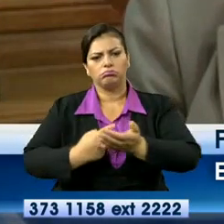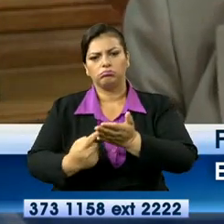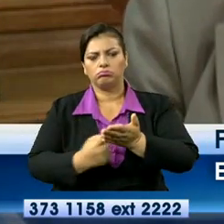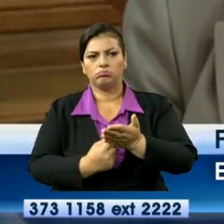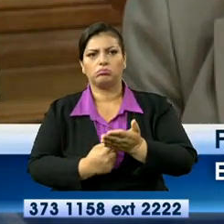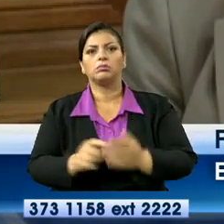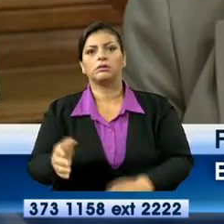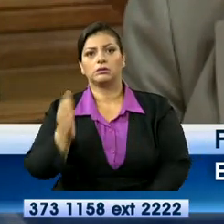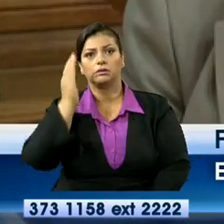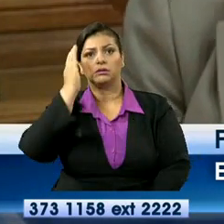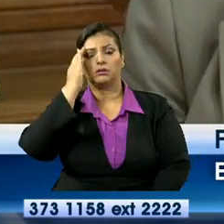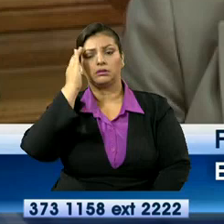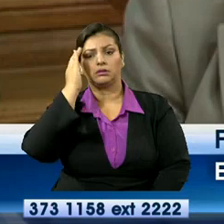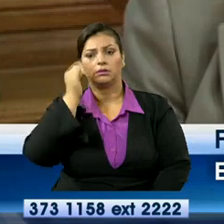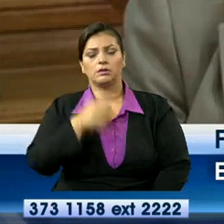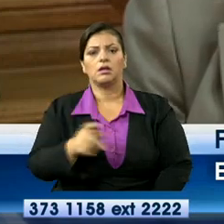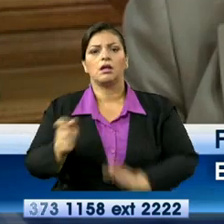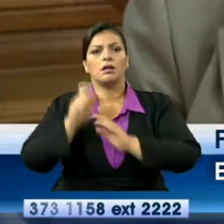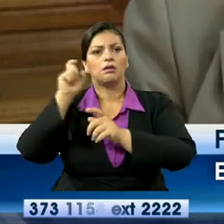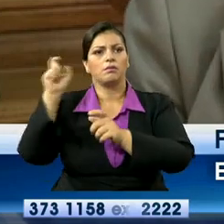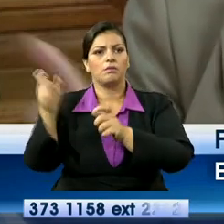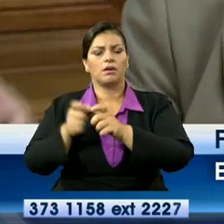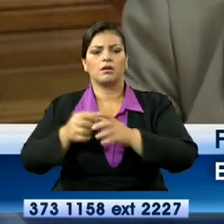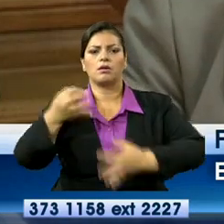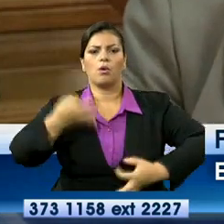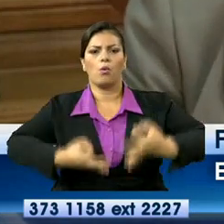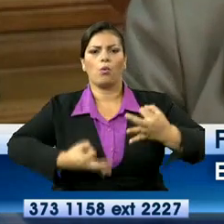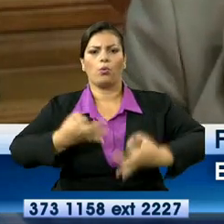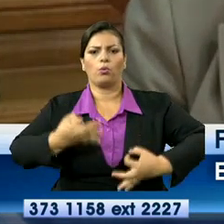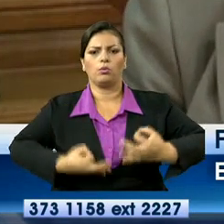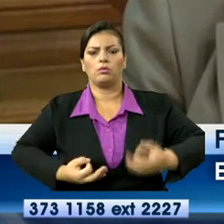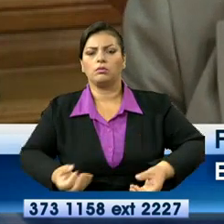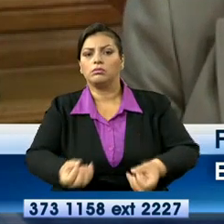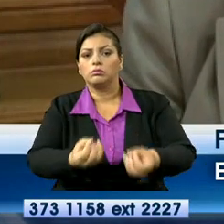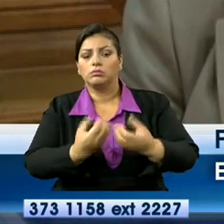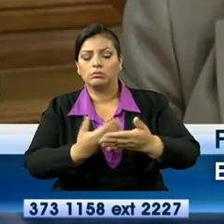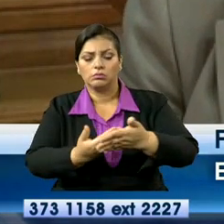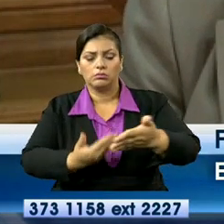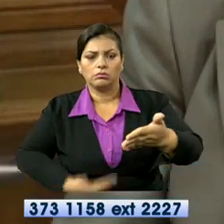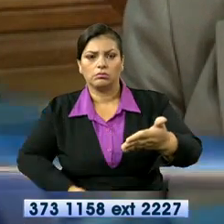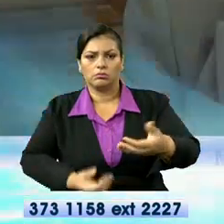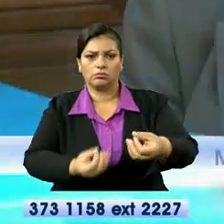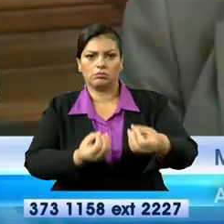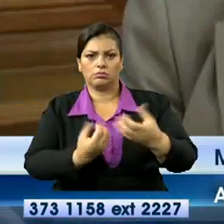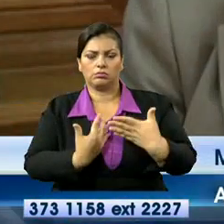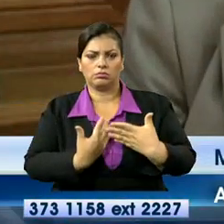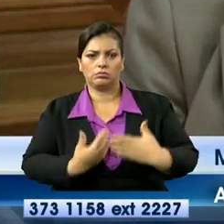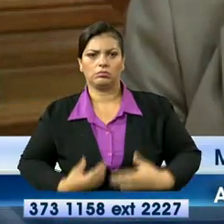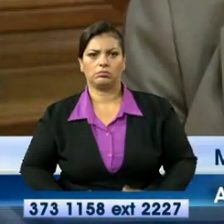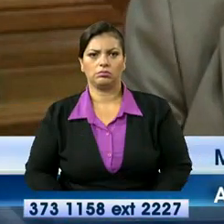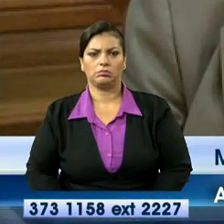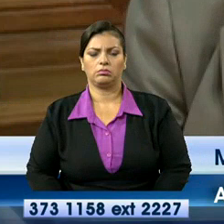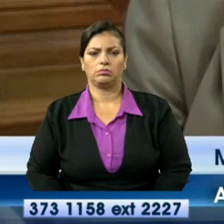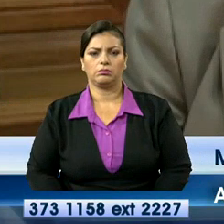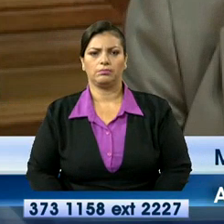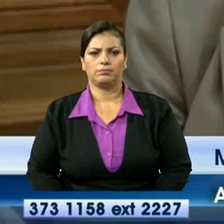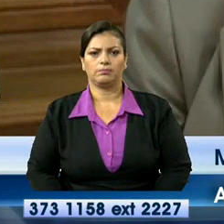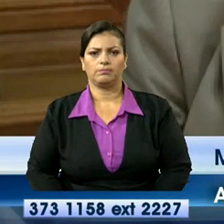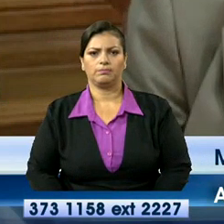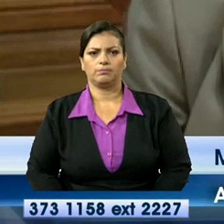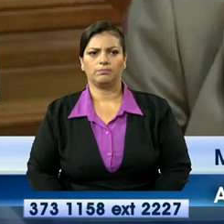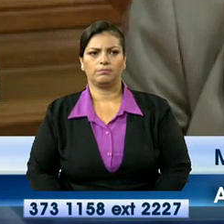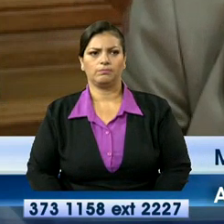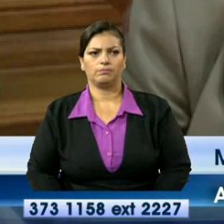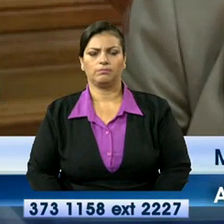hecho, a través de la Fiscalía, judicializar ese informe, que no fue sino un